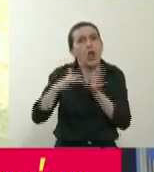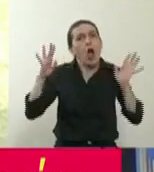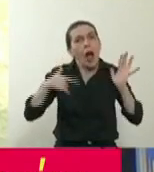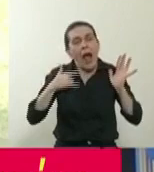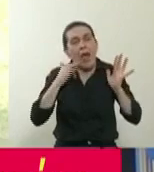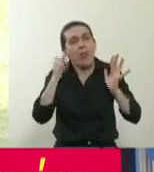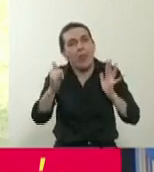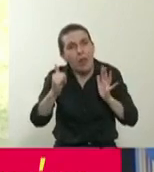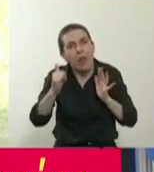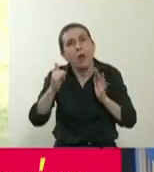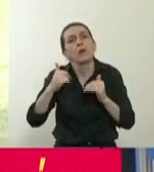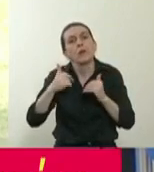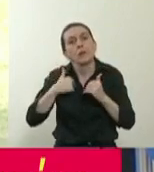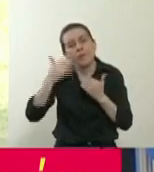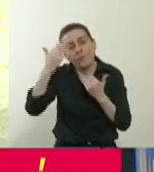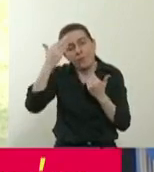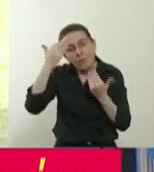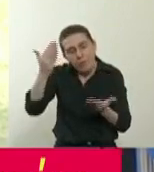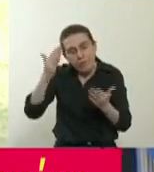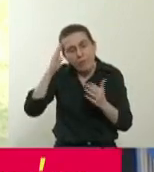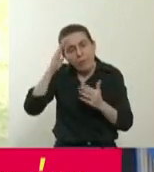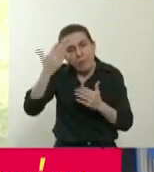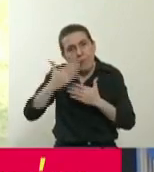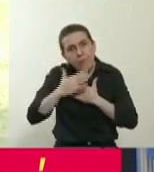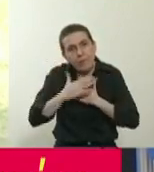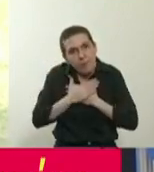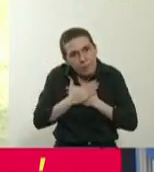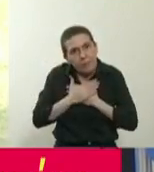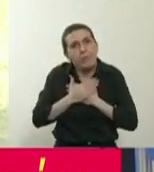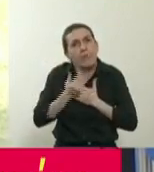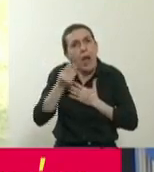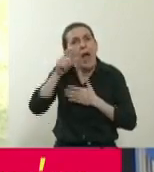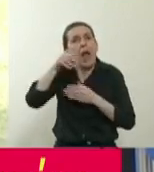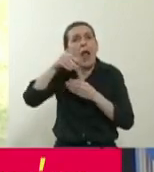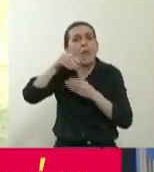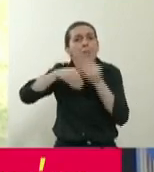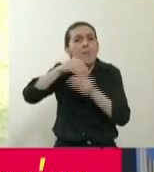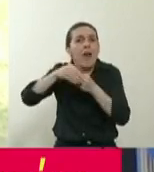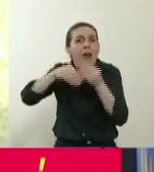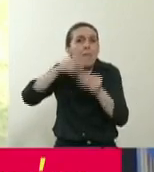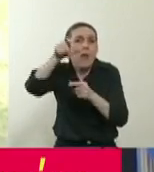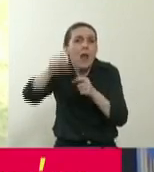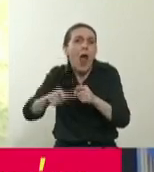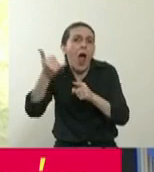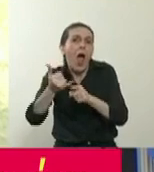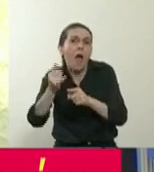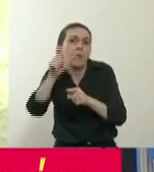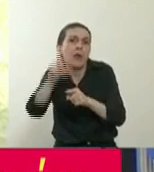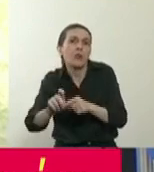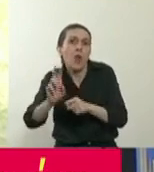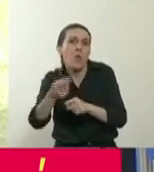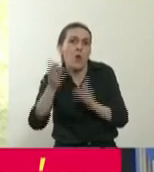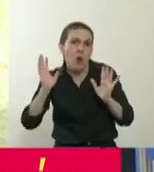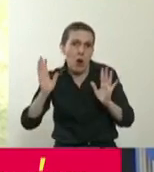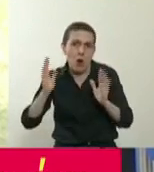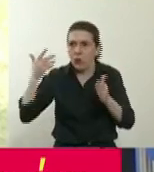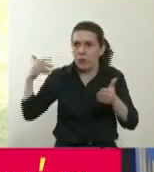en este momento un recuerdo y mi afecto a los que han perdido seres queridos en este